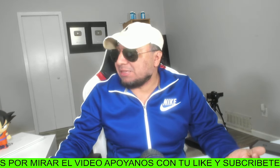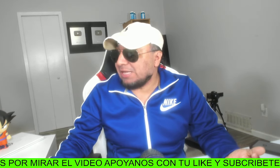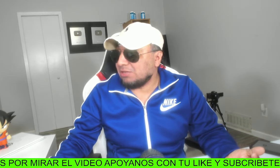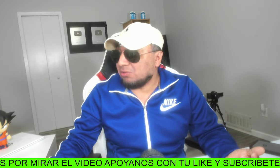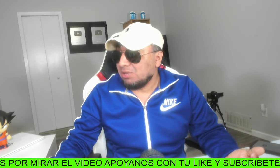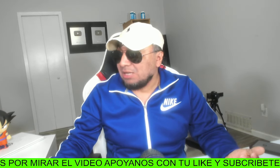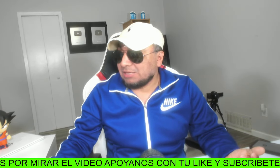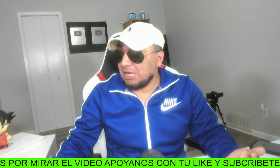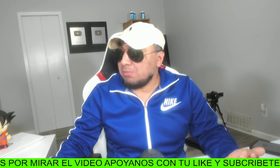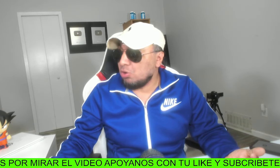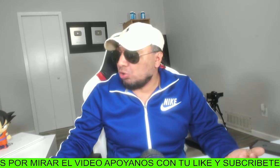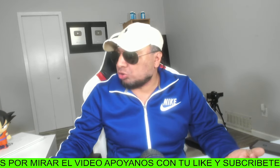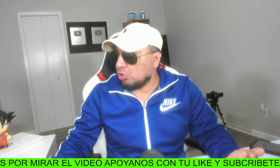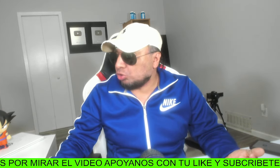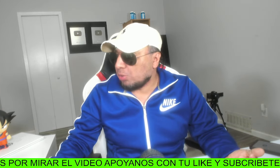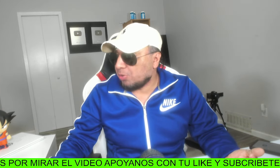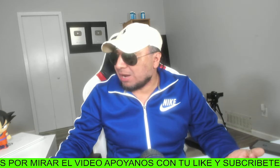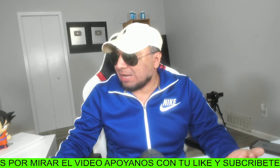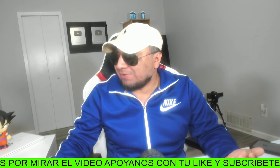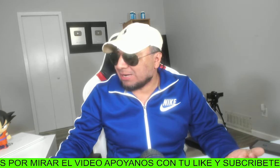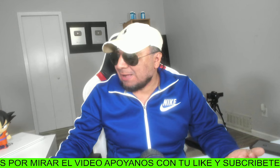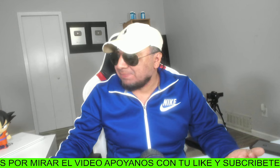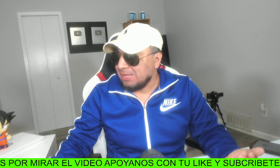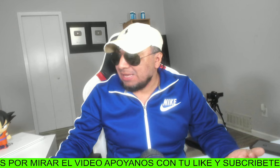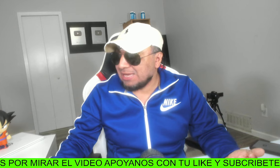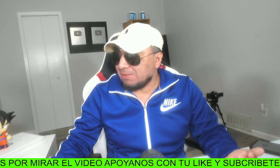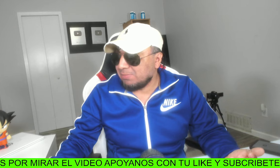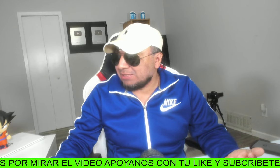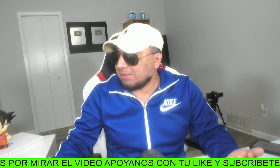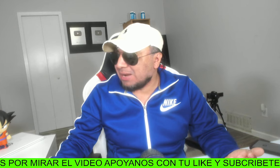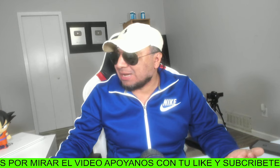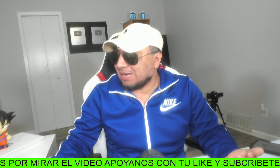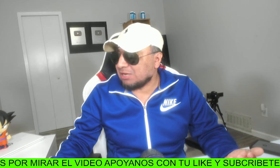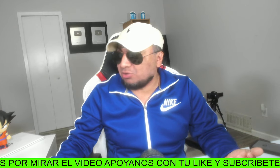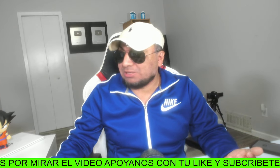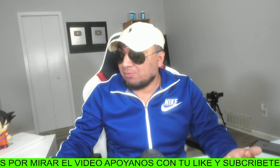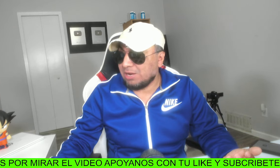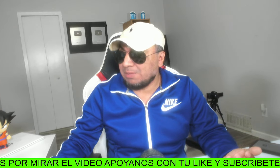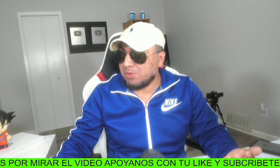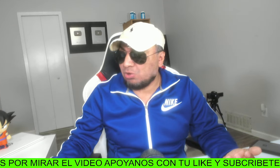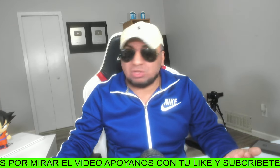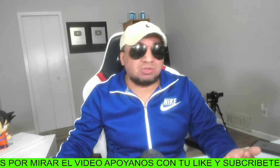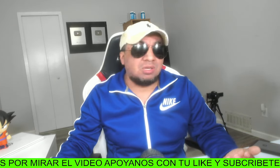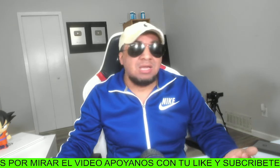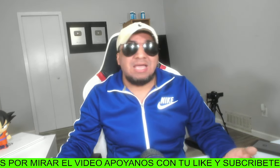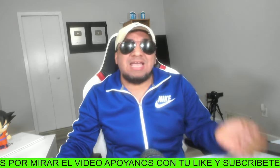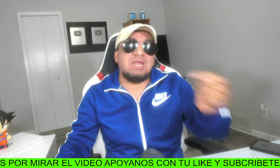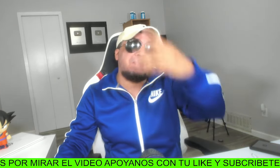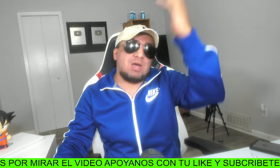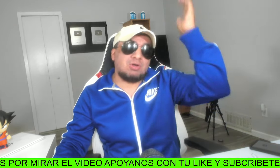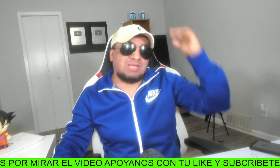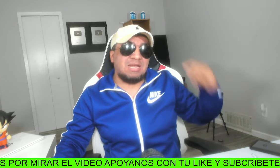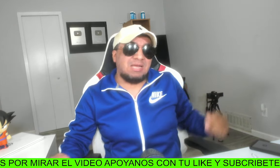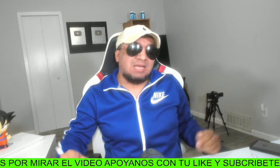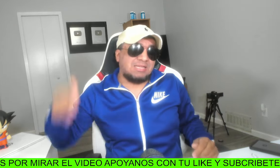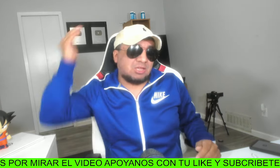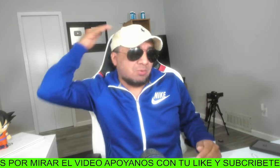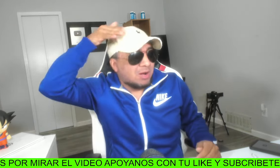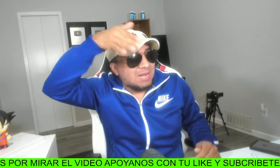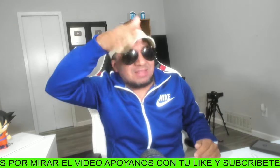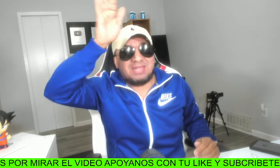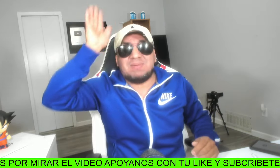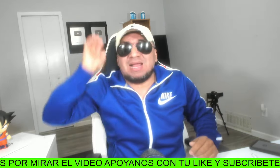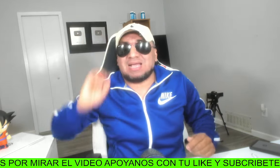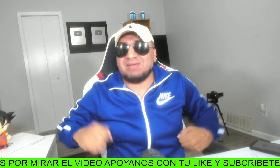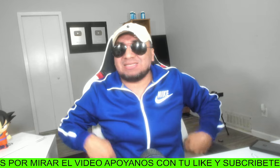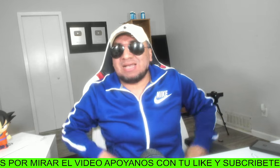están mintiendo. Tenemos otro por acá, ¿verdad? Es que vamos a desmascarar toda esta bola de piojosos. Ese ni piojos tiene, de